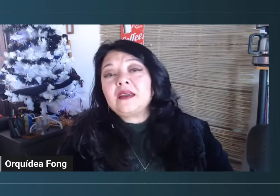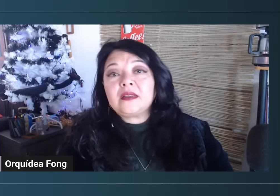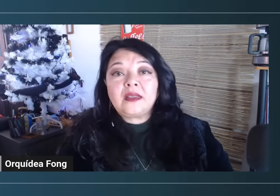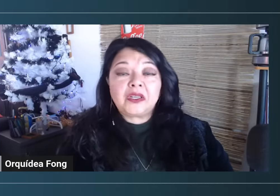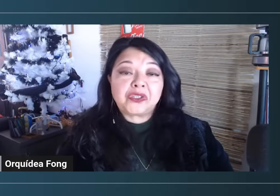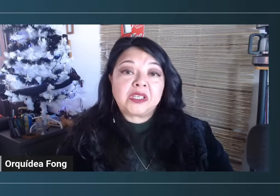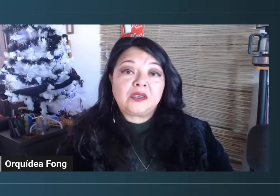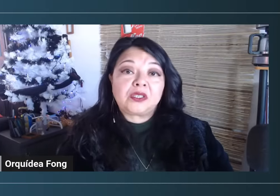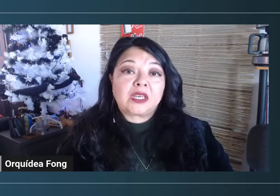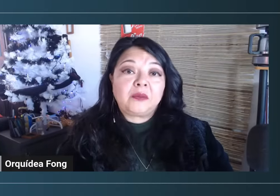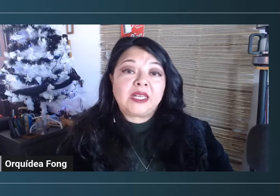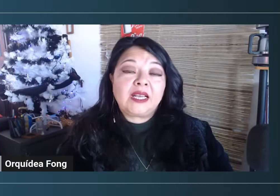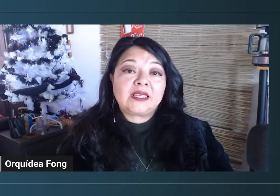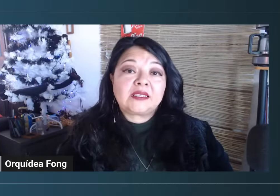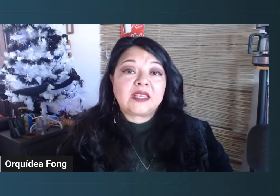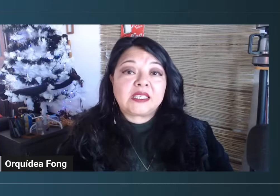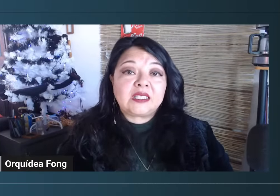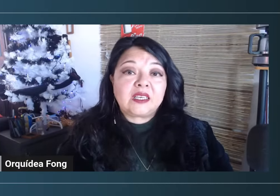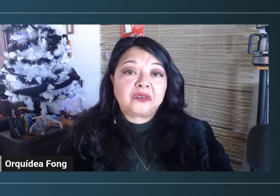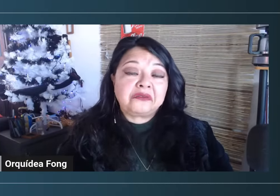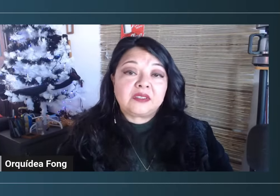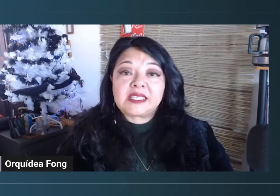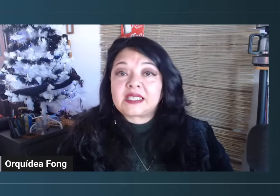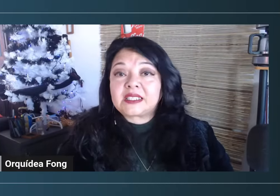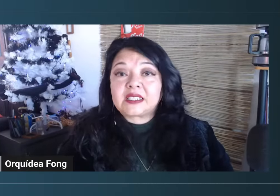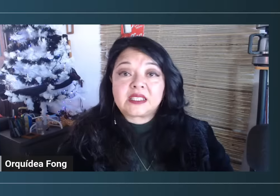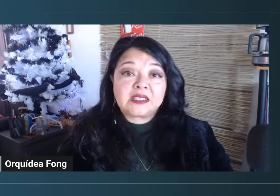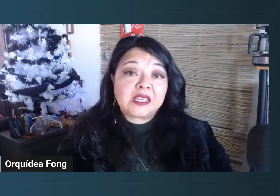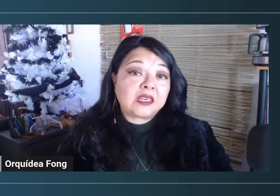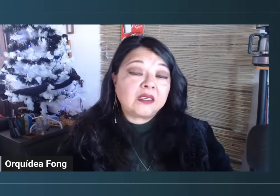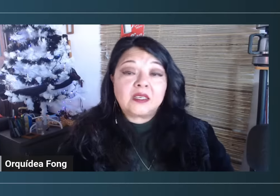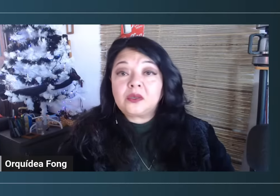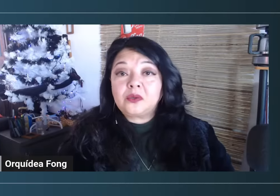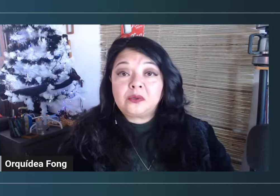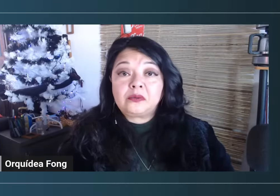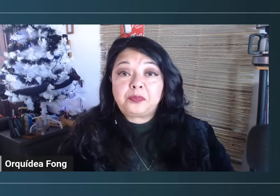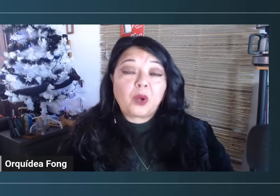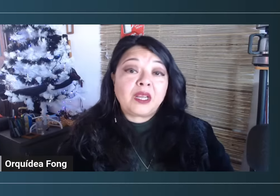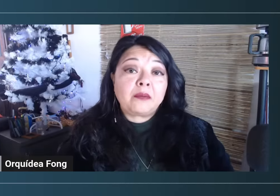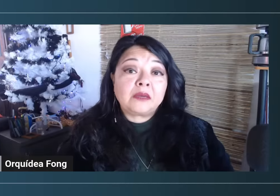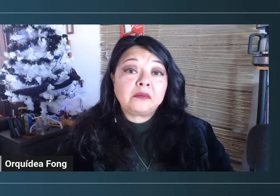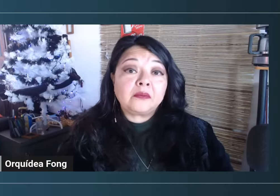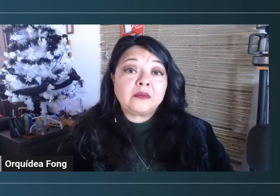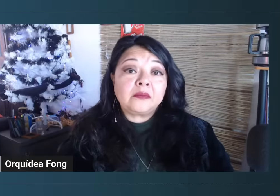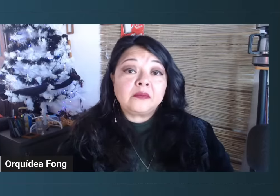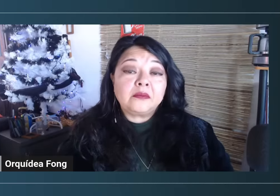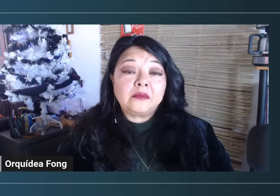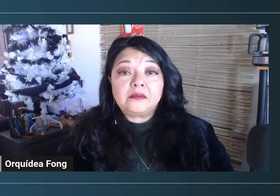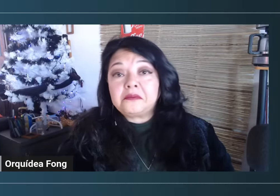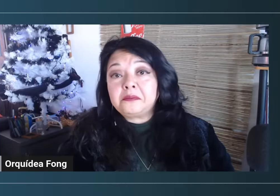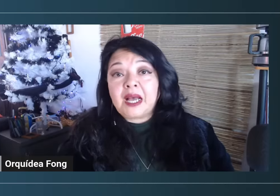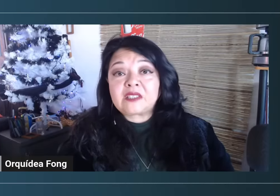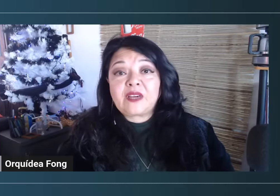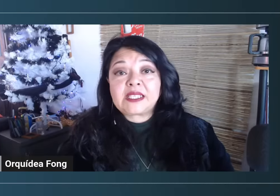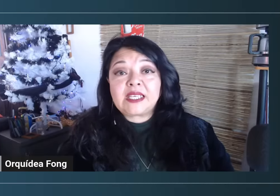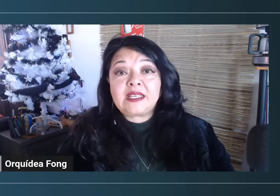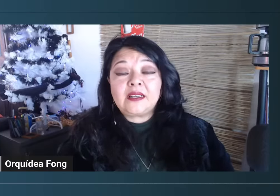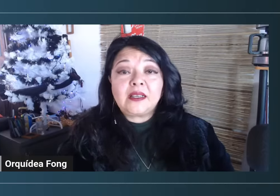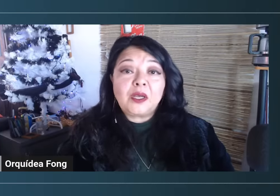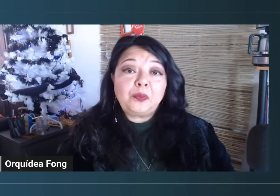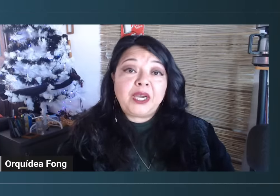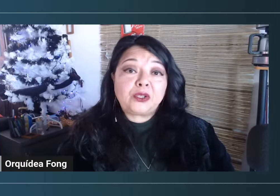eh los los criminales de decidieron deshacerse de un problema más